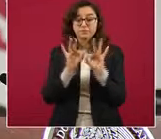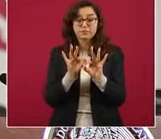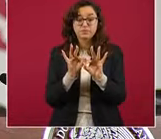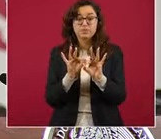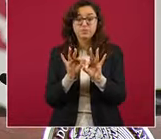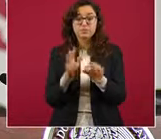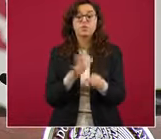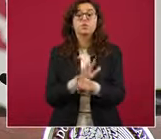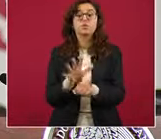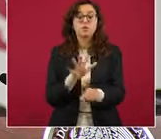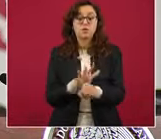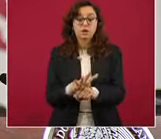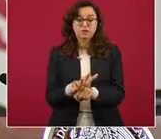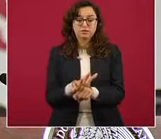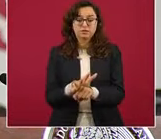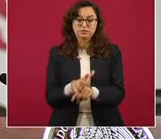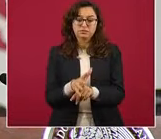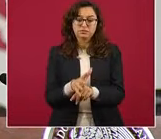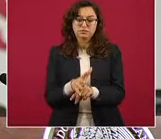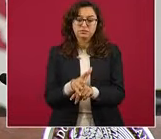que procuremos no